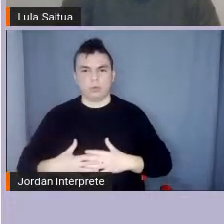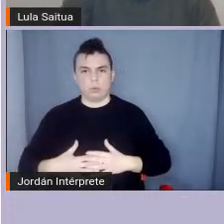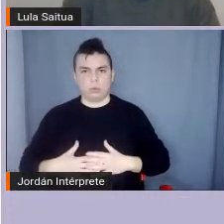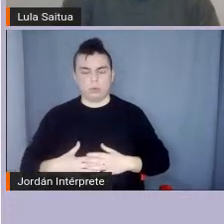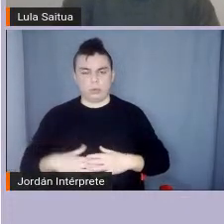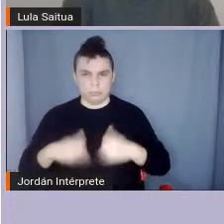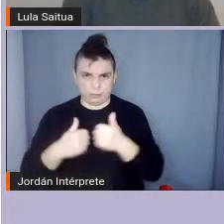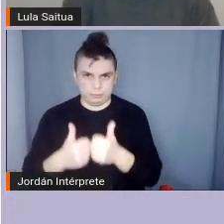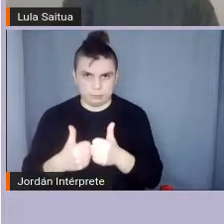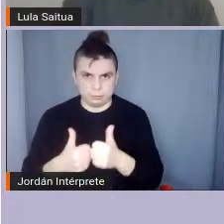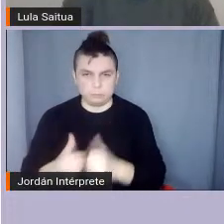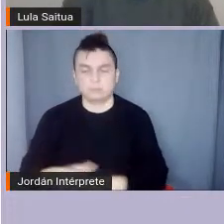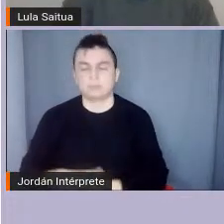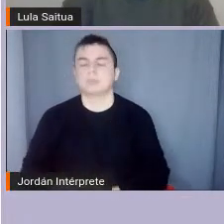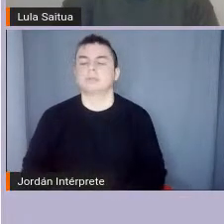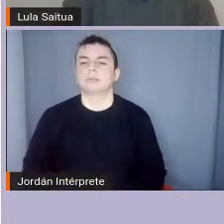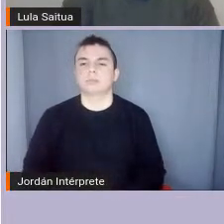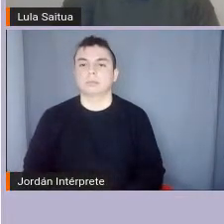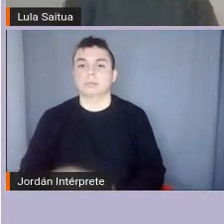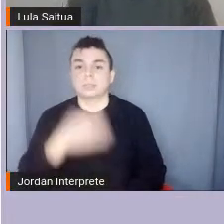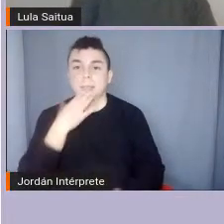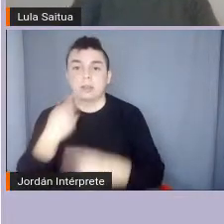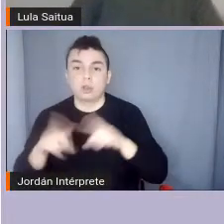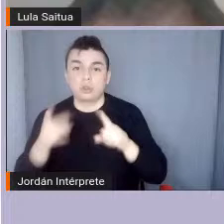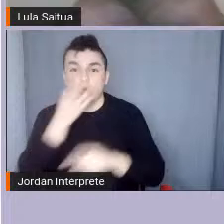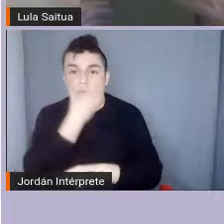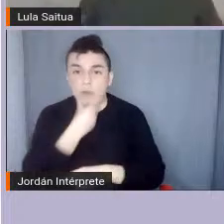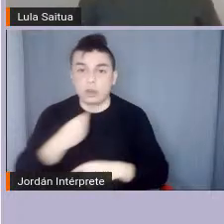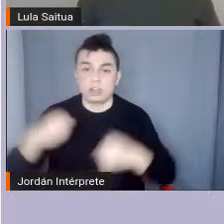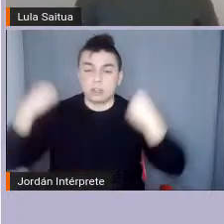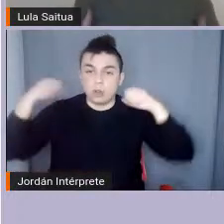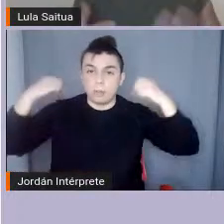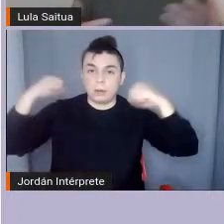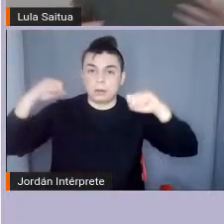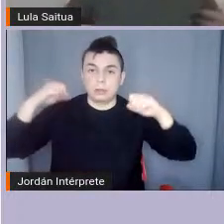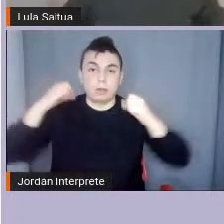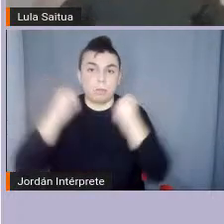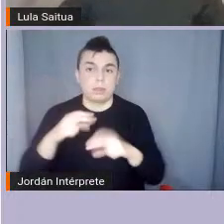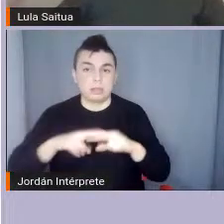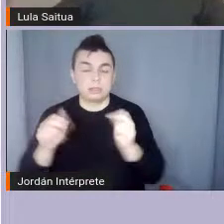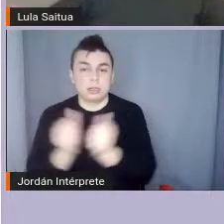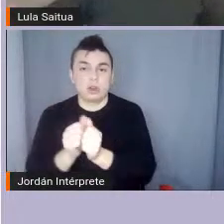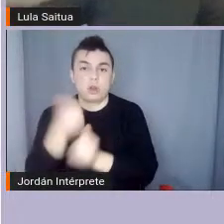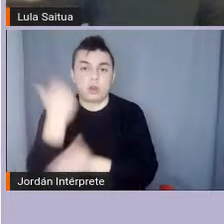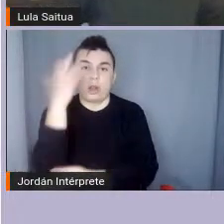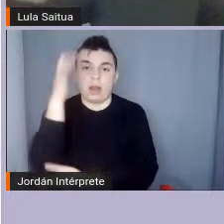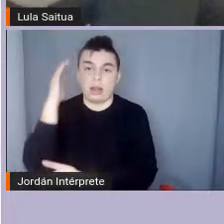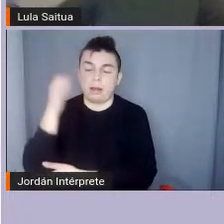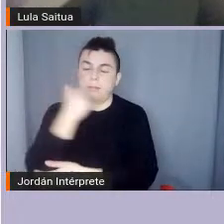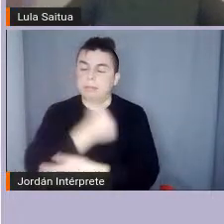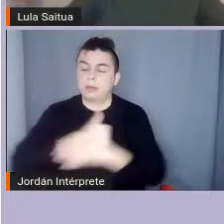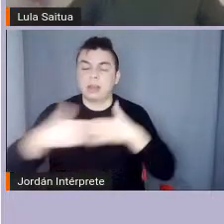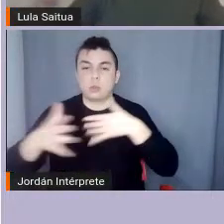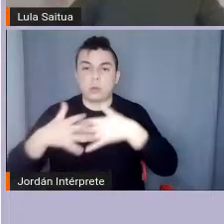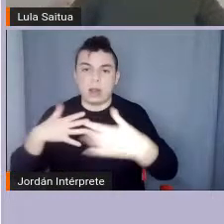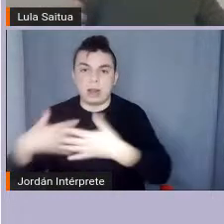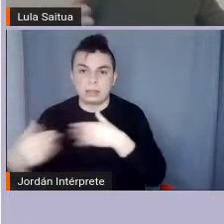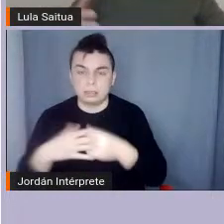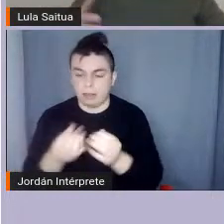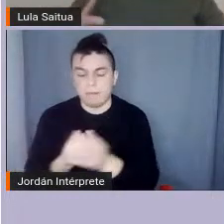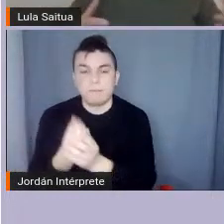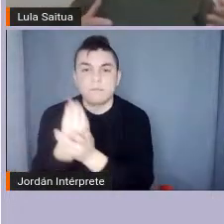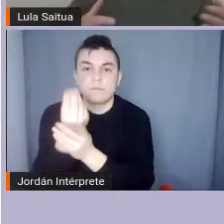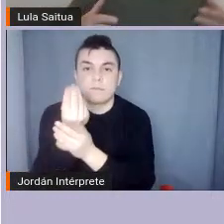Luego, fíjense otro ejercicio lindo para los niños que se puede usar en la naturaleza, tomar el perfume de una